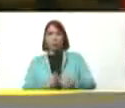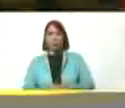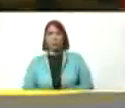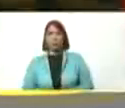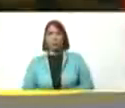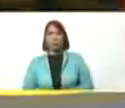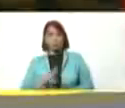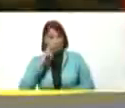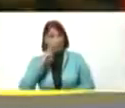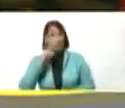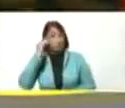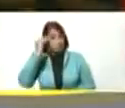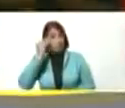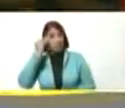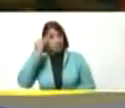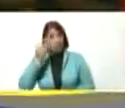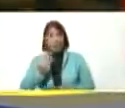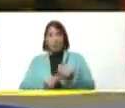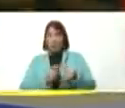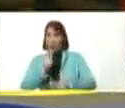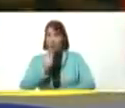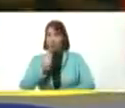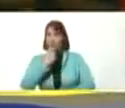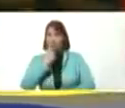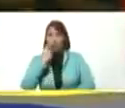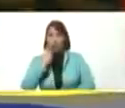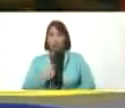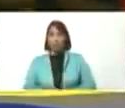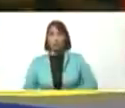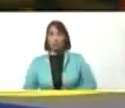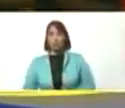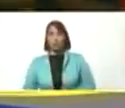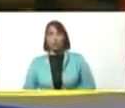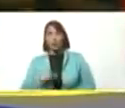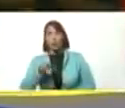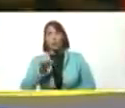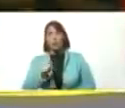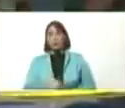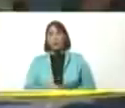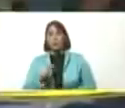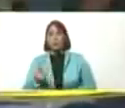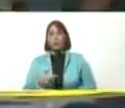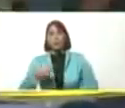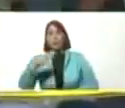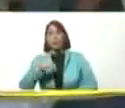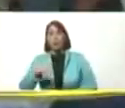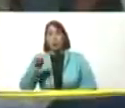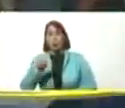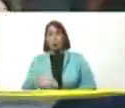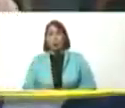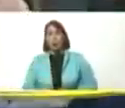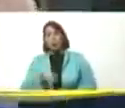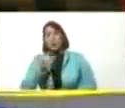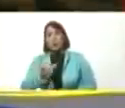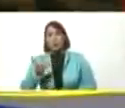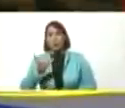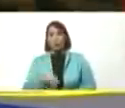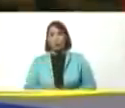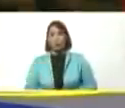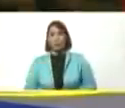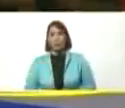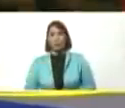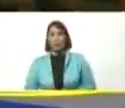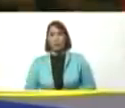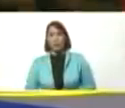Mira esta reflexión que te voy a hacer, Terán, Luis José, Gilberto, Nahum, Jason, a